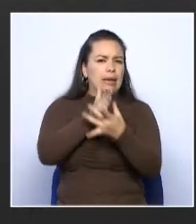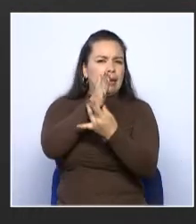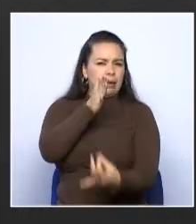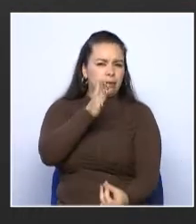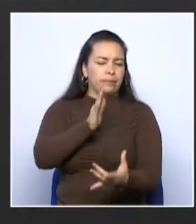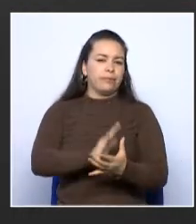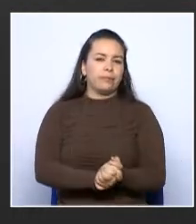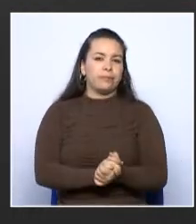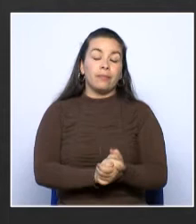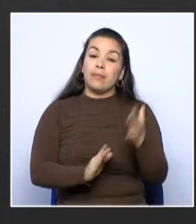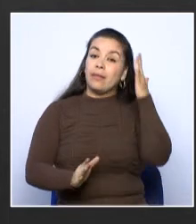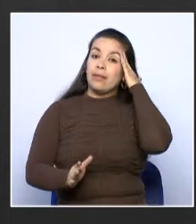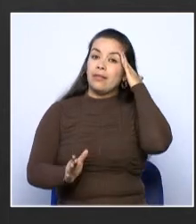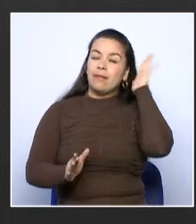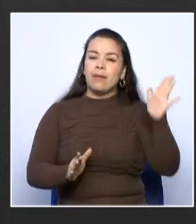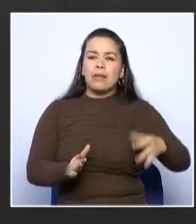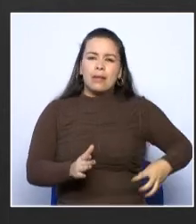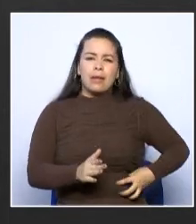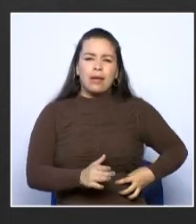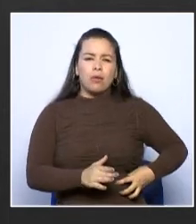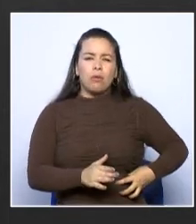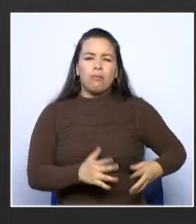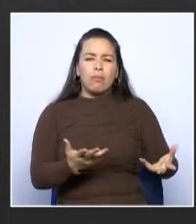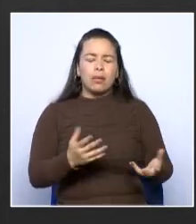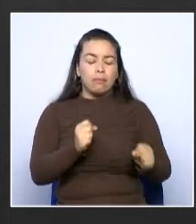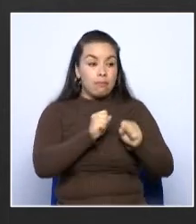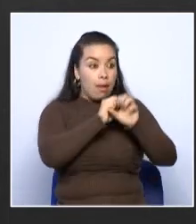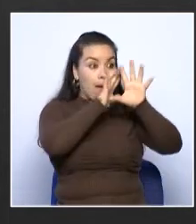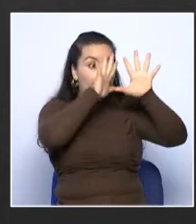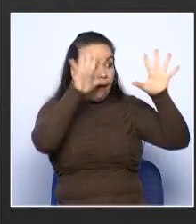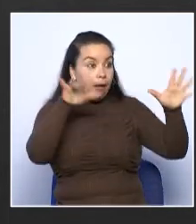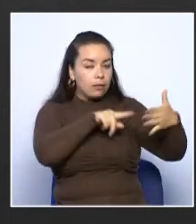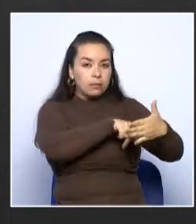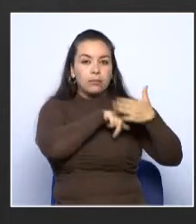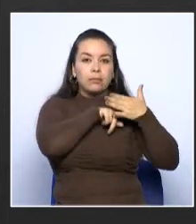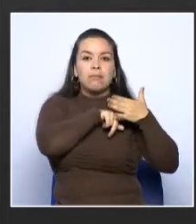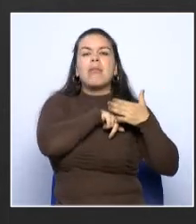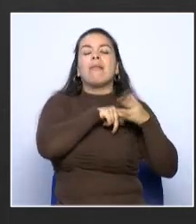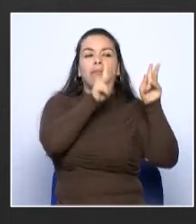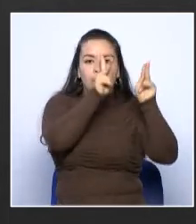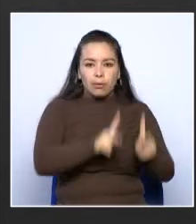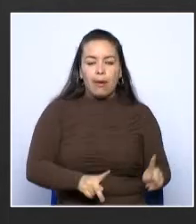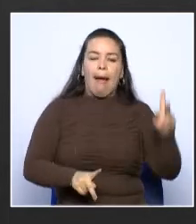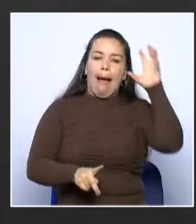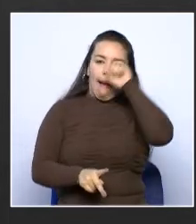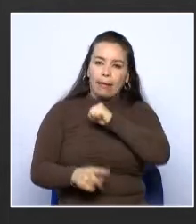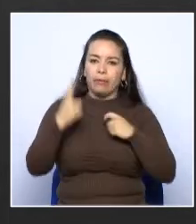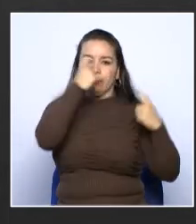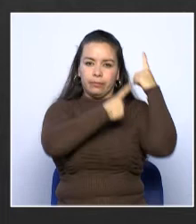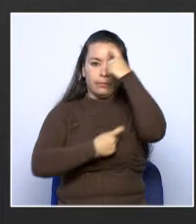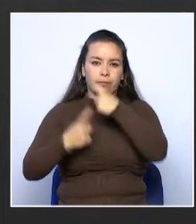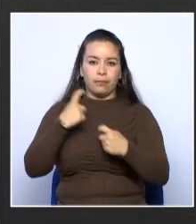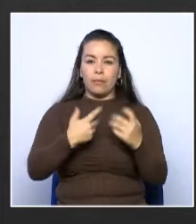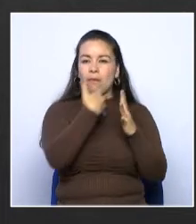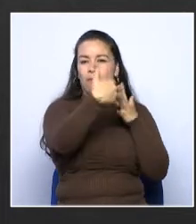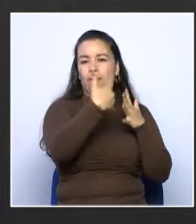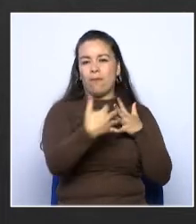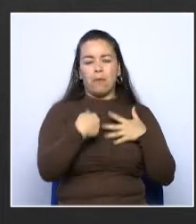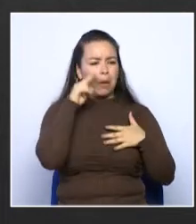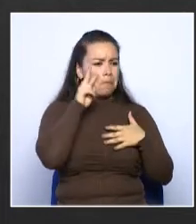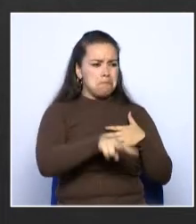hígado más grande y más blanco de lo normal, para que la gente me pueda entender, porque si leen el informe quizás no lo